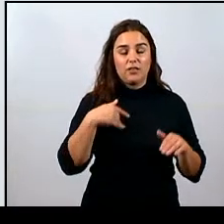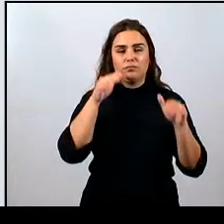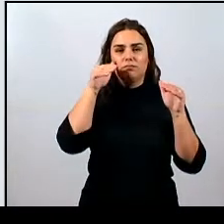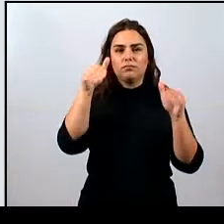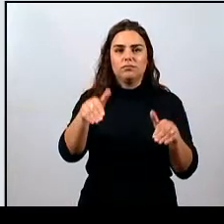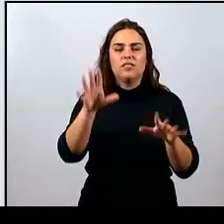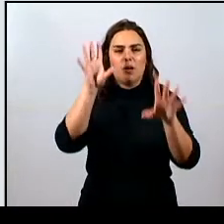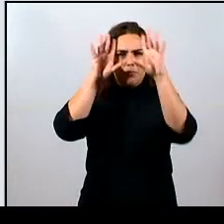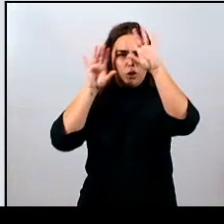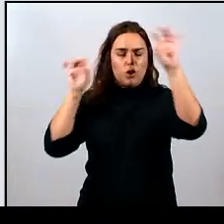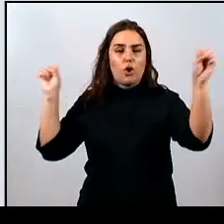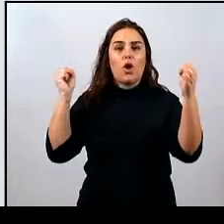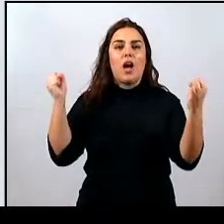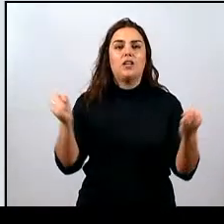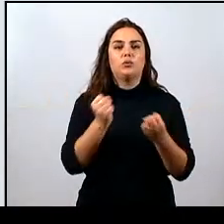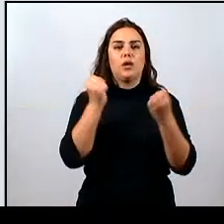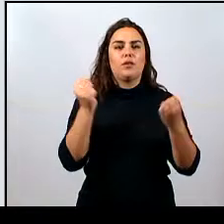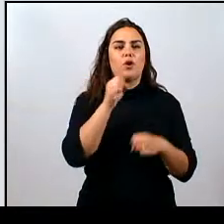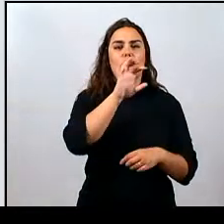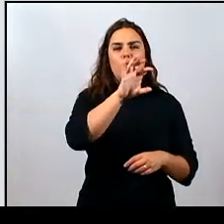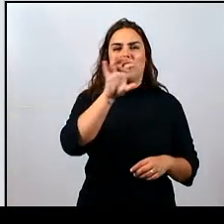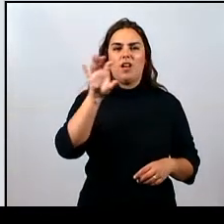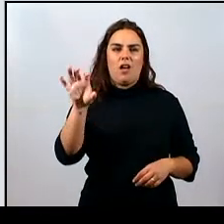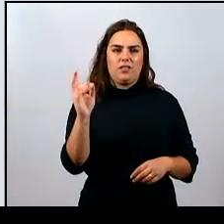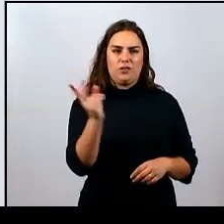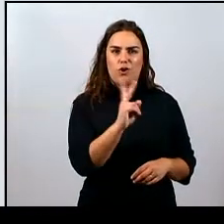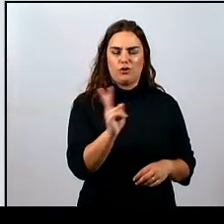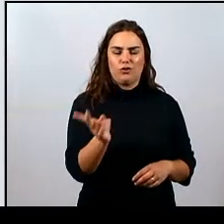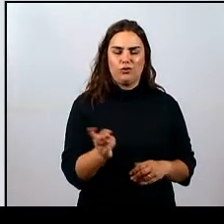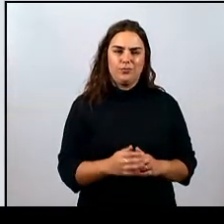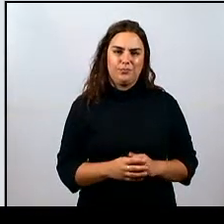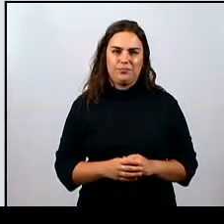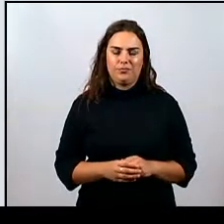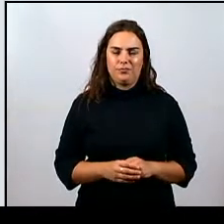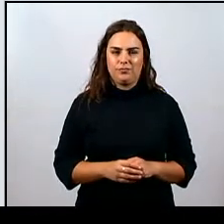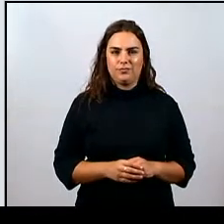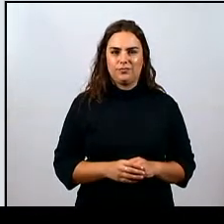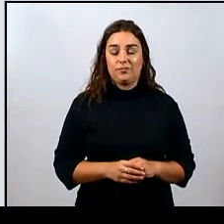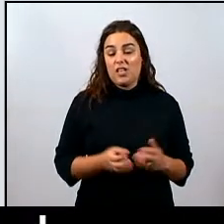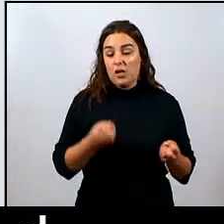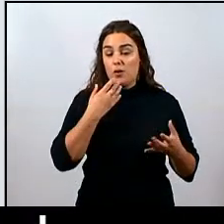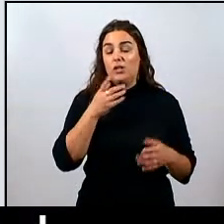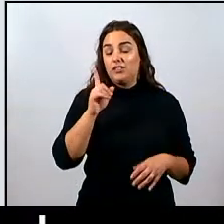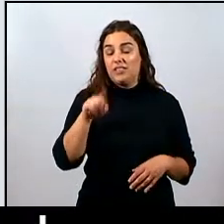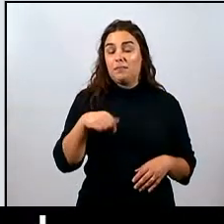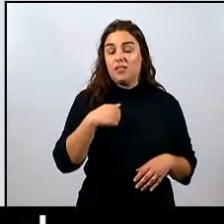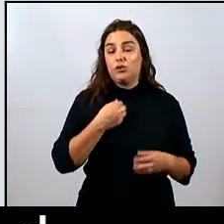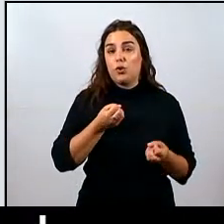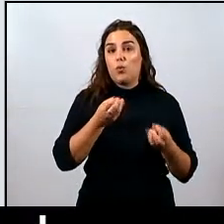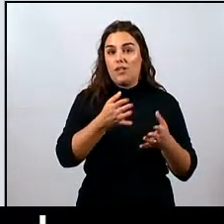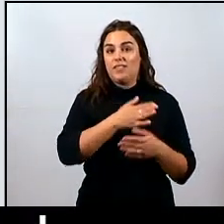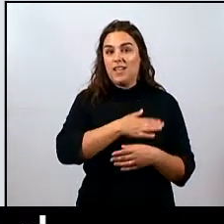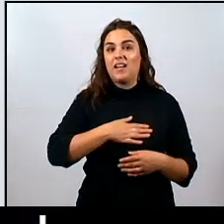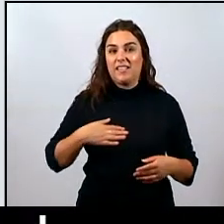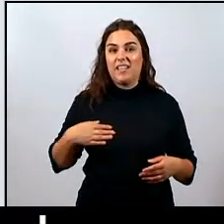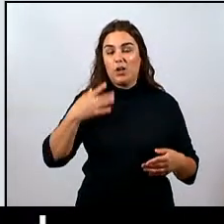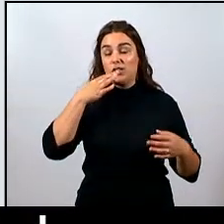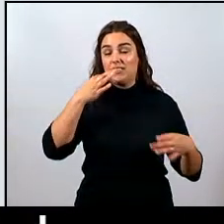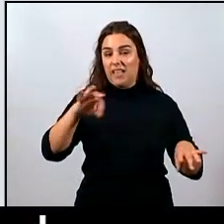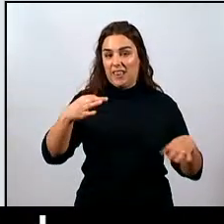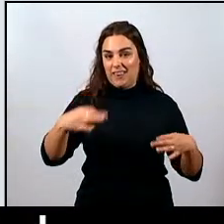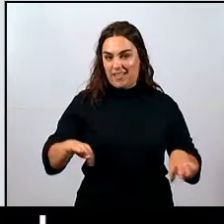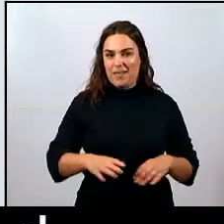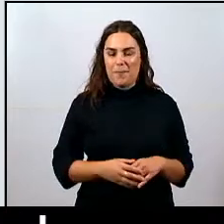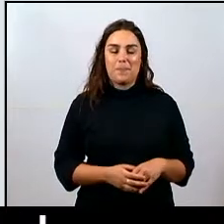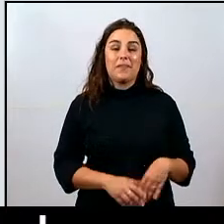el protocolo de actuación de ambas comunidades autónomas. Y esto también lo quiero contar de una manera muy sencillita. Extremadura